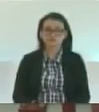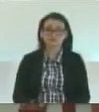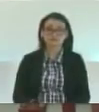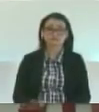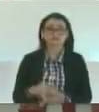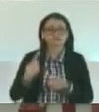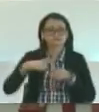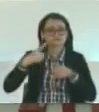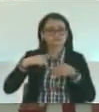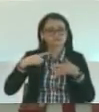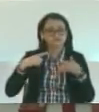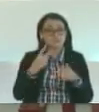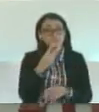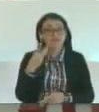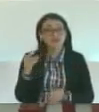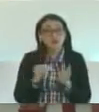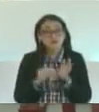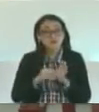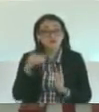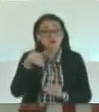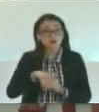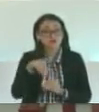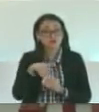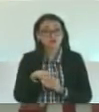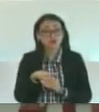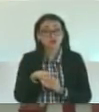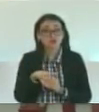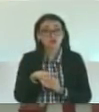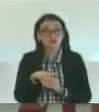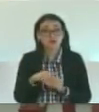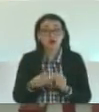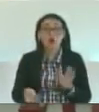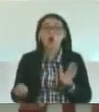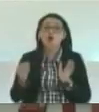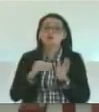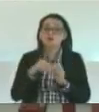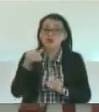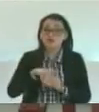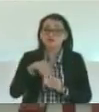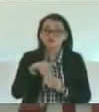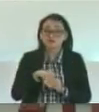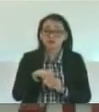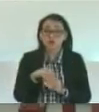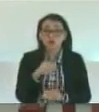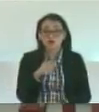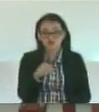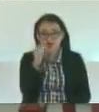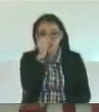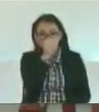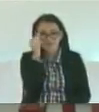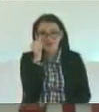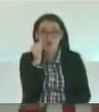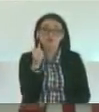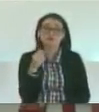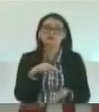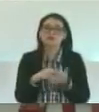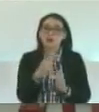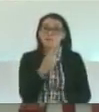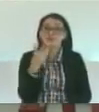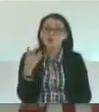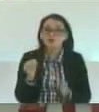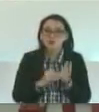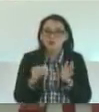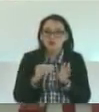elecciones, con la que va a ocurrir el domingo serían 24 elecciones. Elecciones de